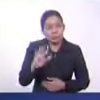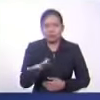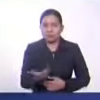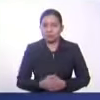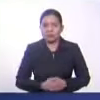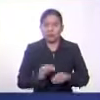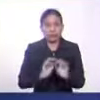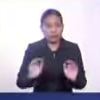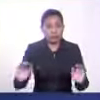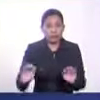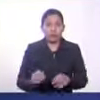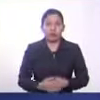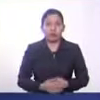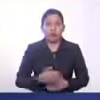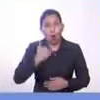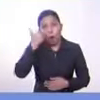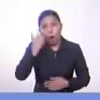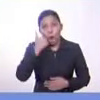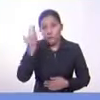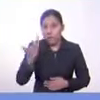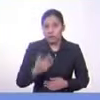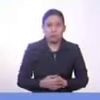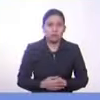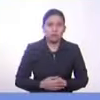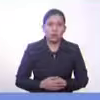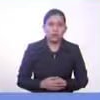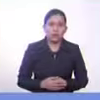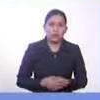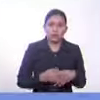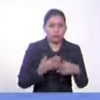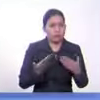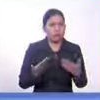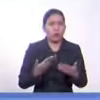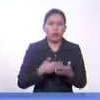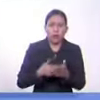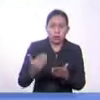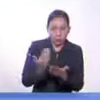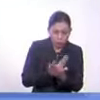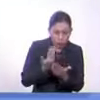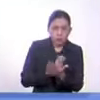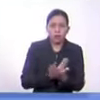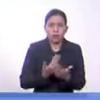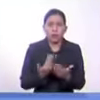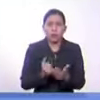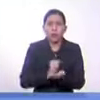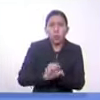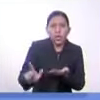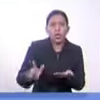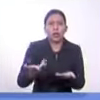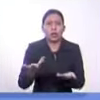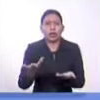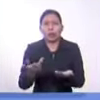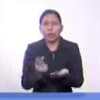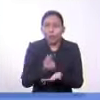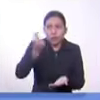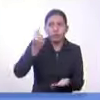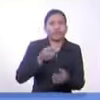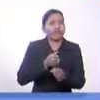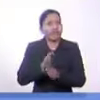los niños, ¿verdad?, los jóvenes, puedan prepararse, puedan estudiar y puedan de esta